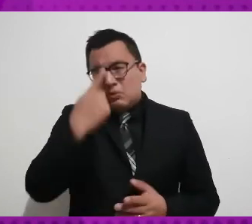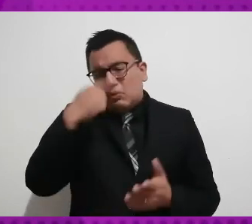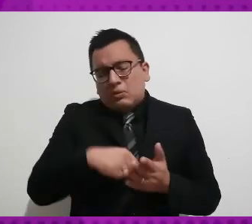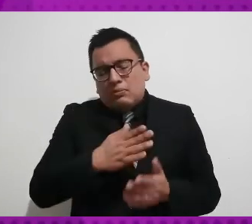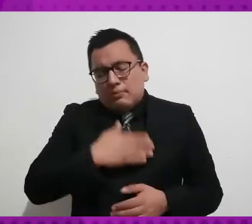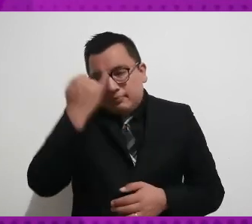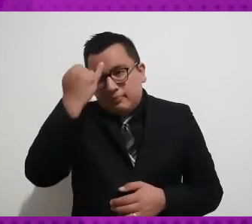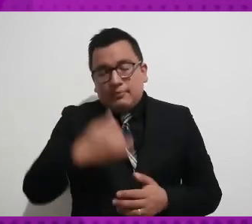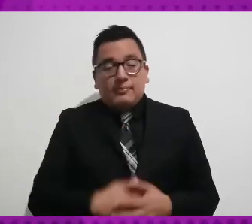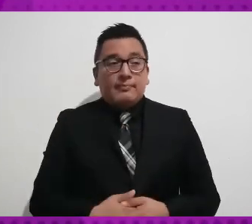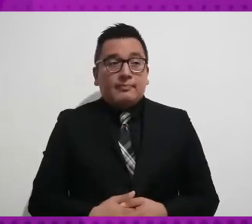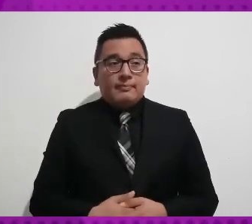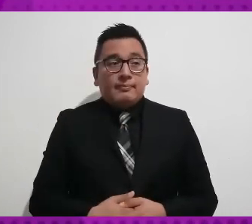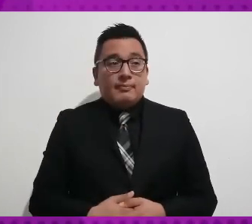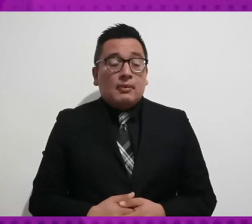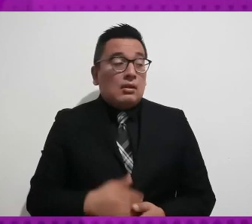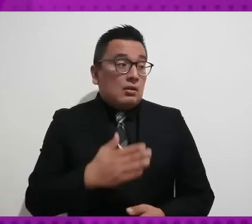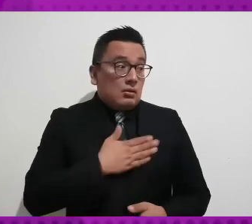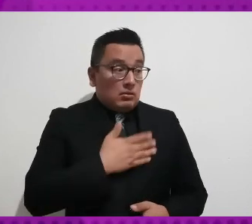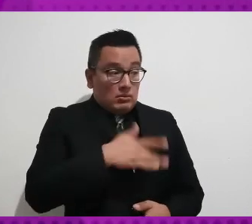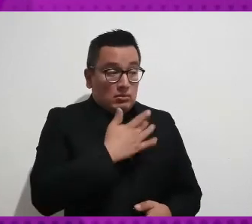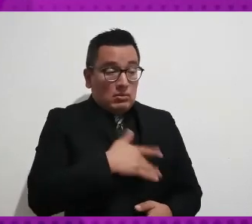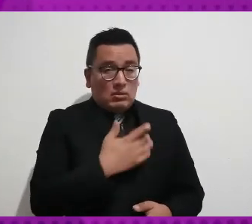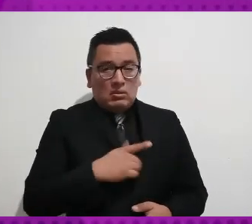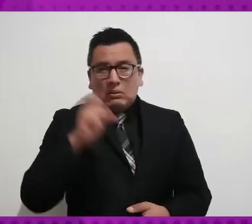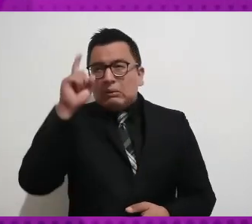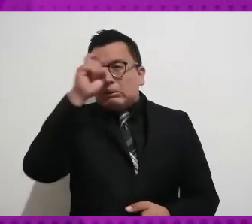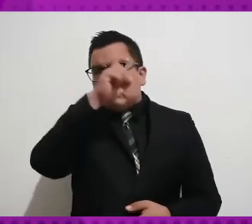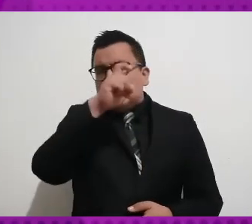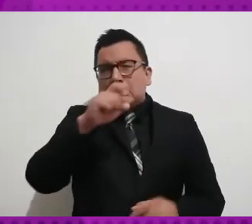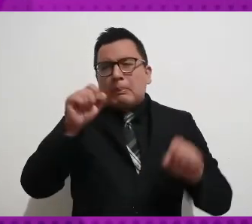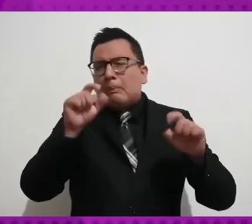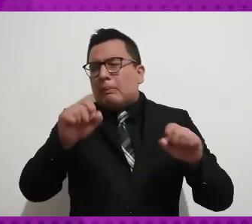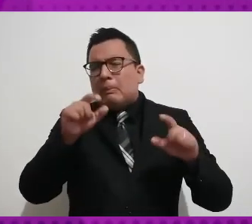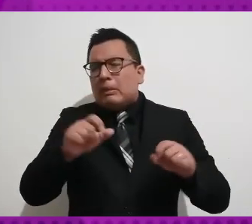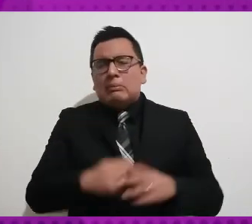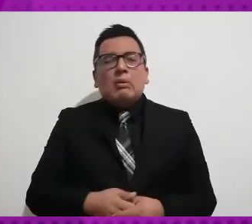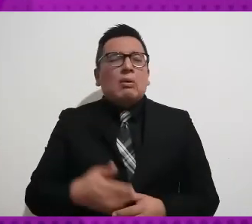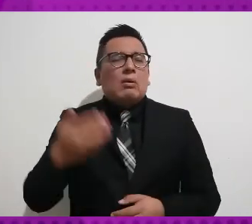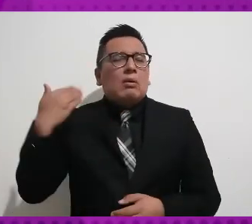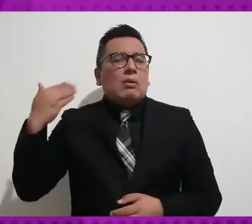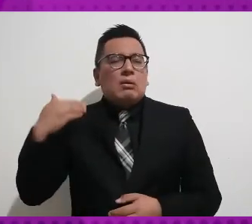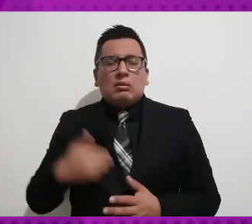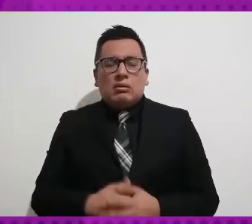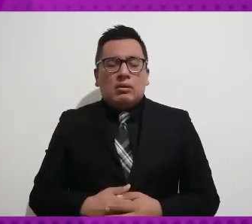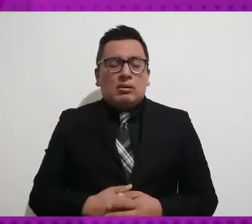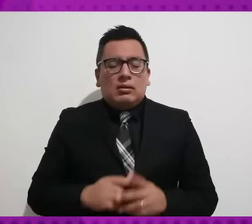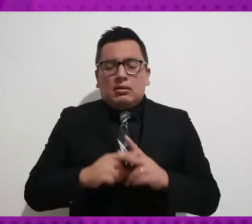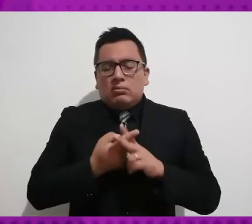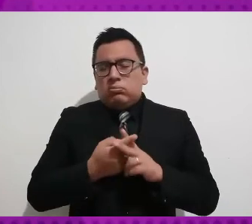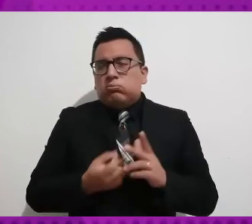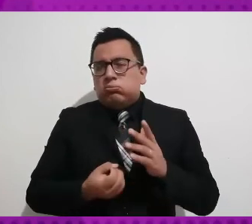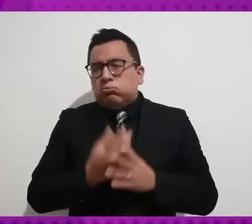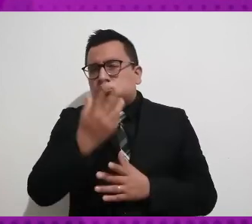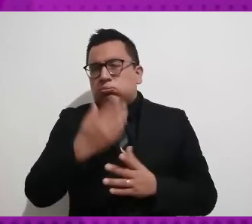sería mi comentario. Yo diría que el reto sigue siendo el mismo que tenían las autoridades electorales cuando surgió esta